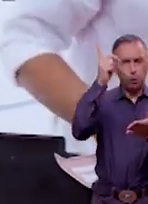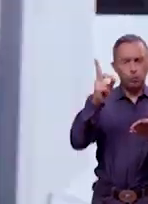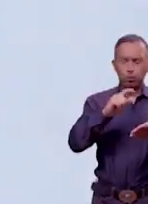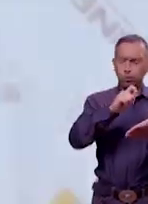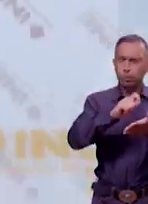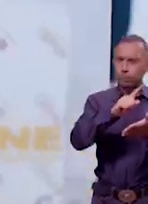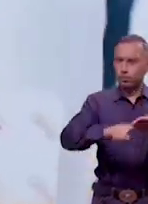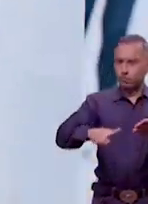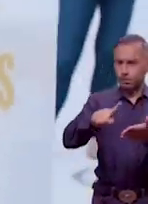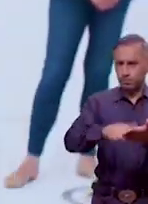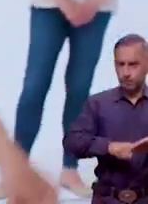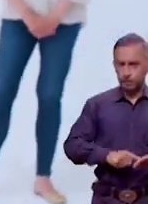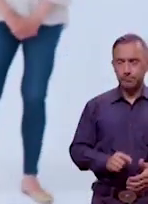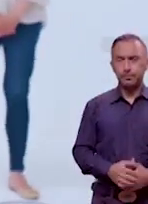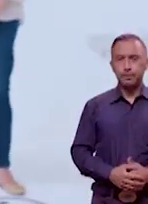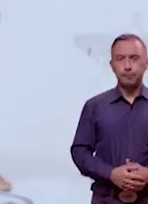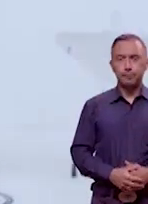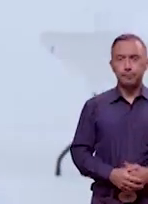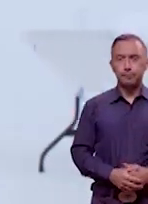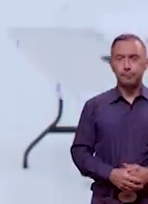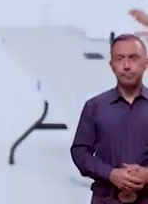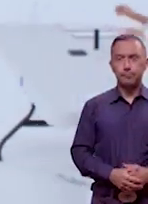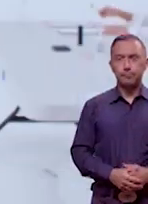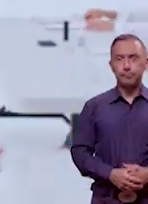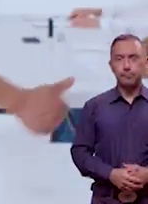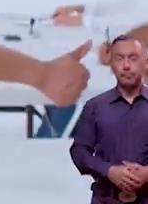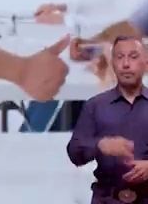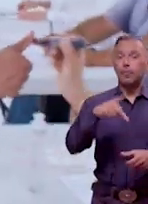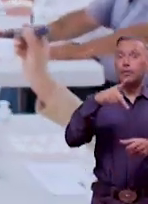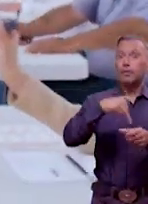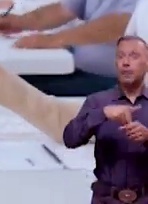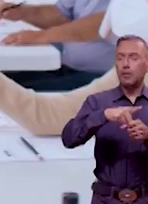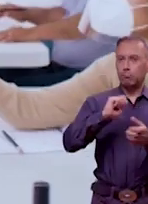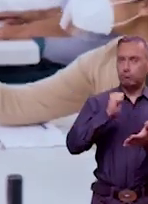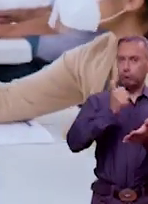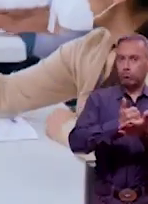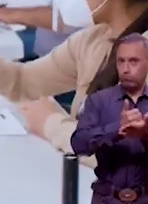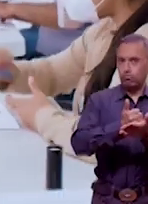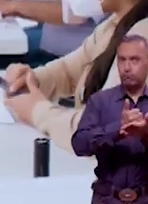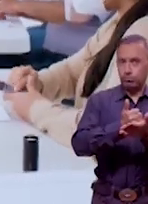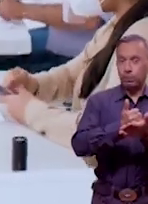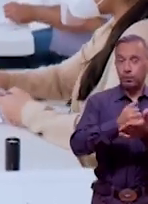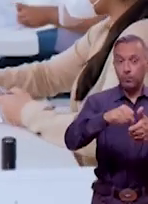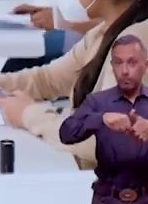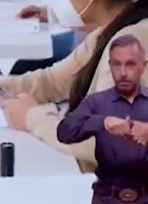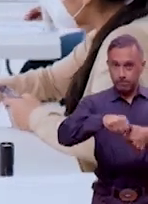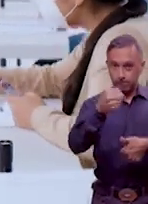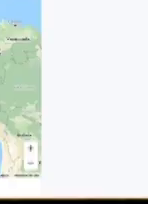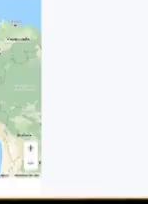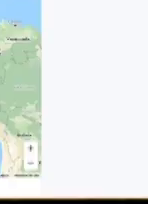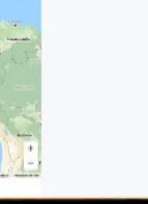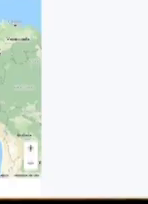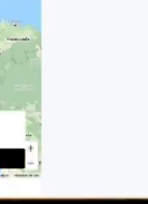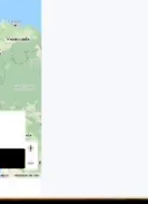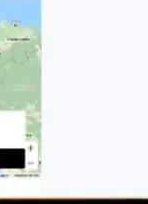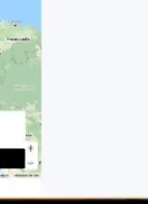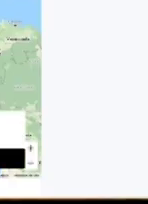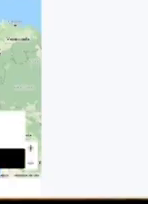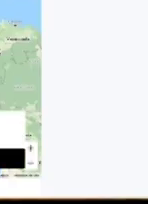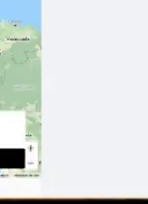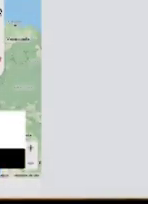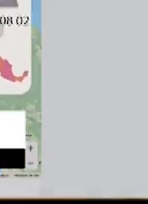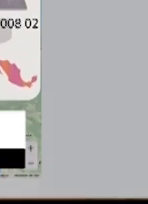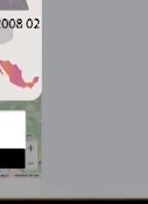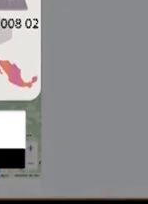2019 o 2020 podrás votar, pero si es 2018 o anterior, entonces no podrás ejercer tu voto. Ahora,